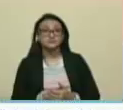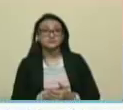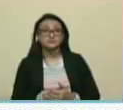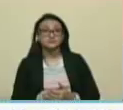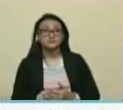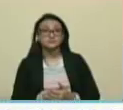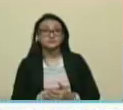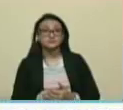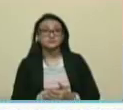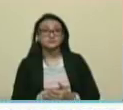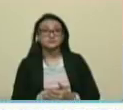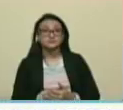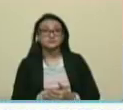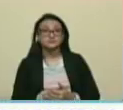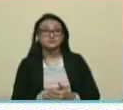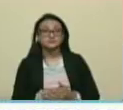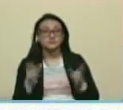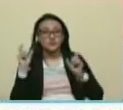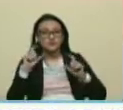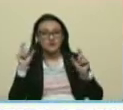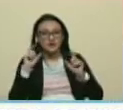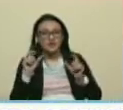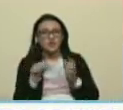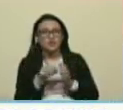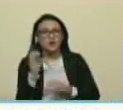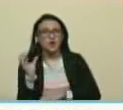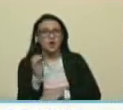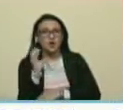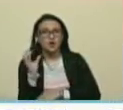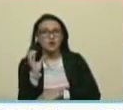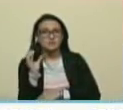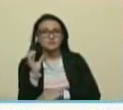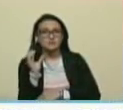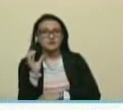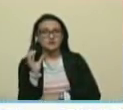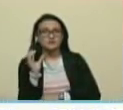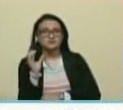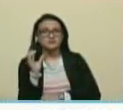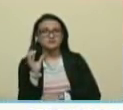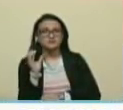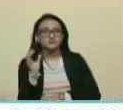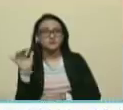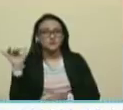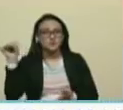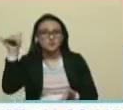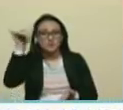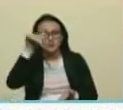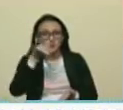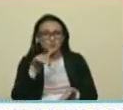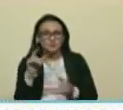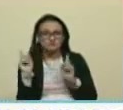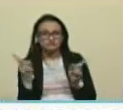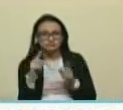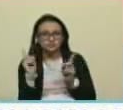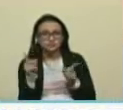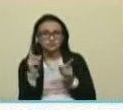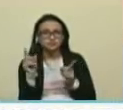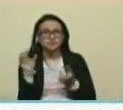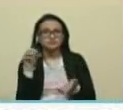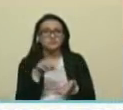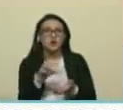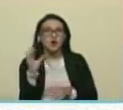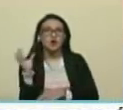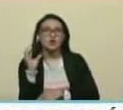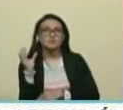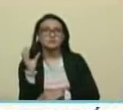Terroristas son entrenados en la República de Colombia. Entran drones que son comprados en la República de Colombia. Funcionarios